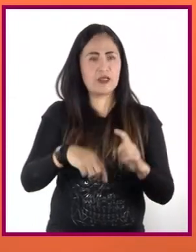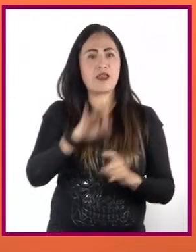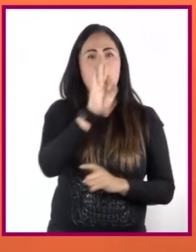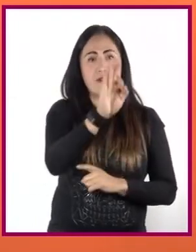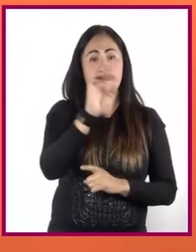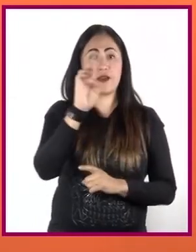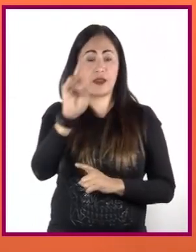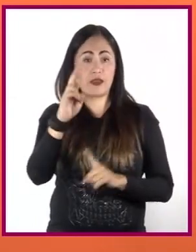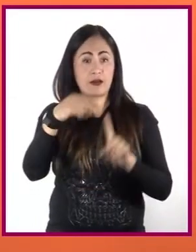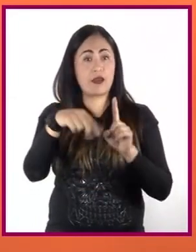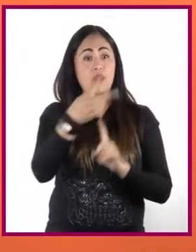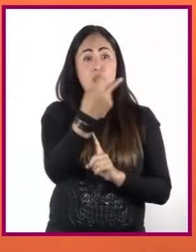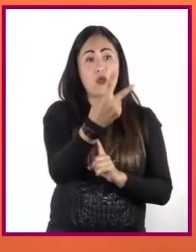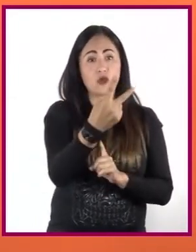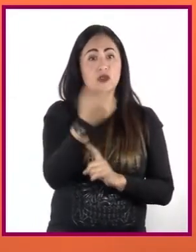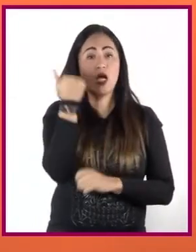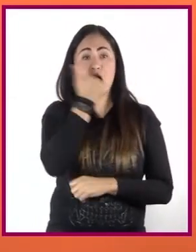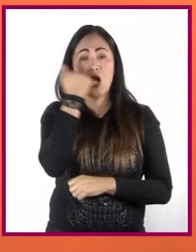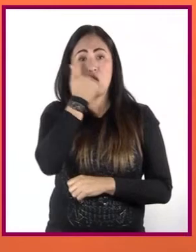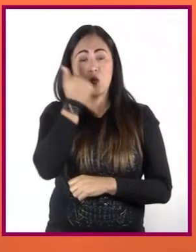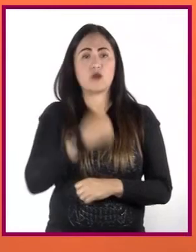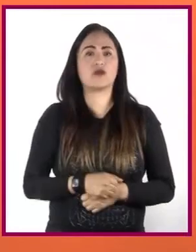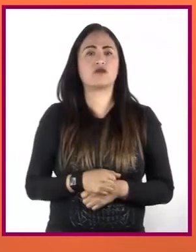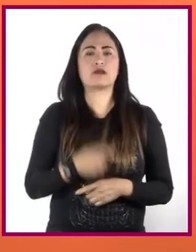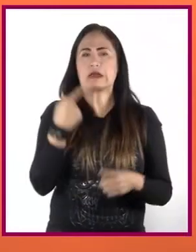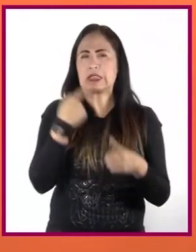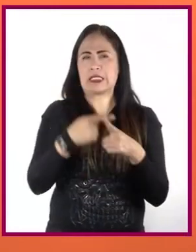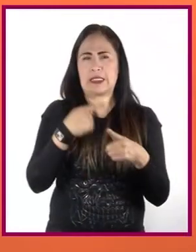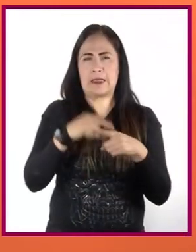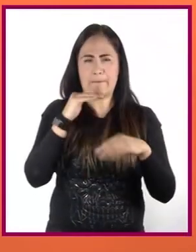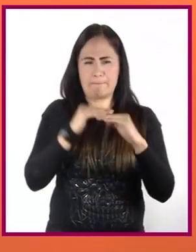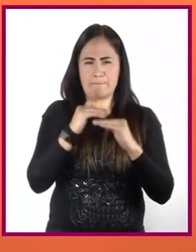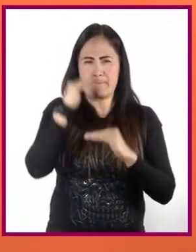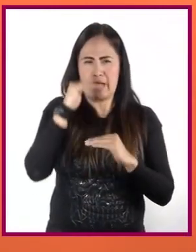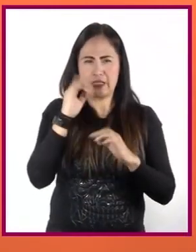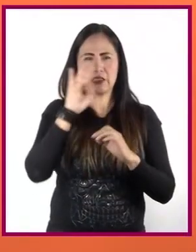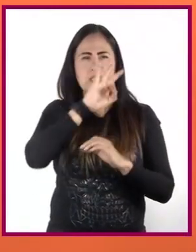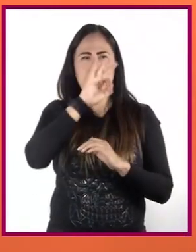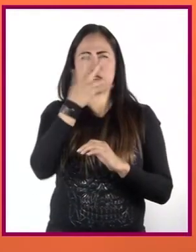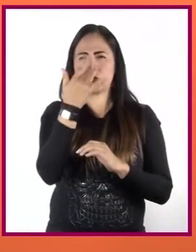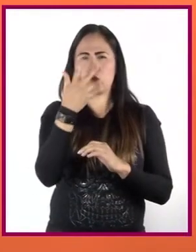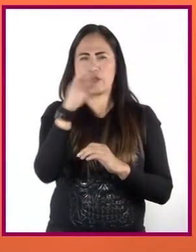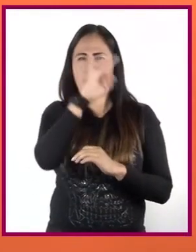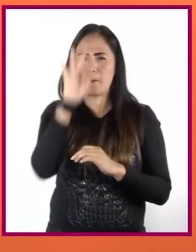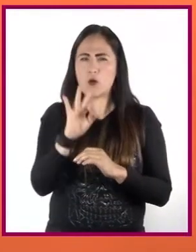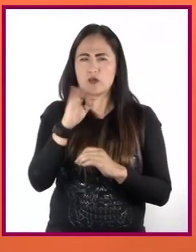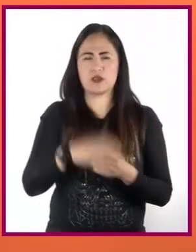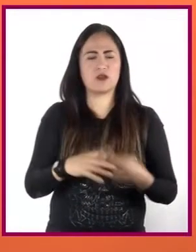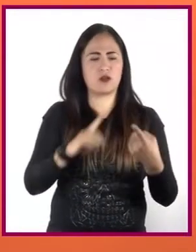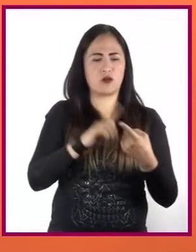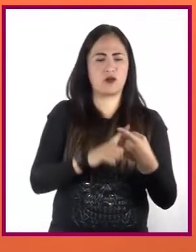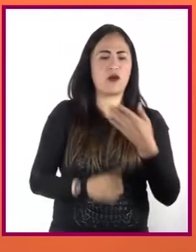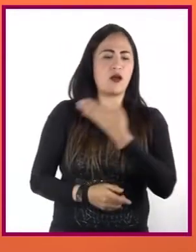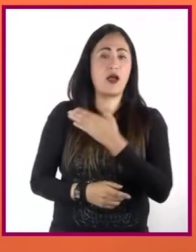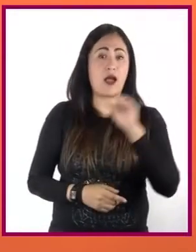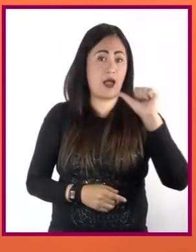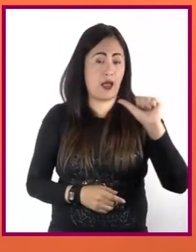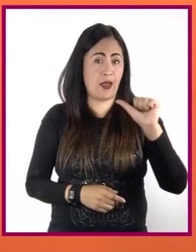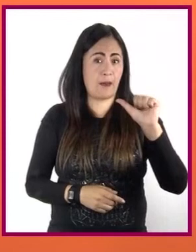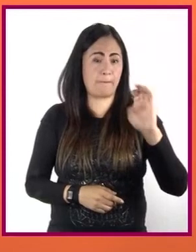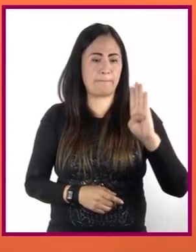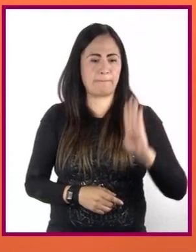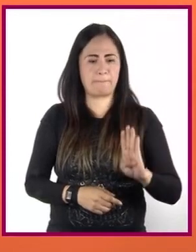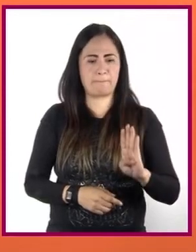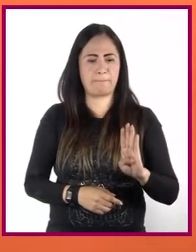frecuencia relativa de dos alumnos, ¿quiénes se acercan más al 50% de los votos? A. Carolina y Alan.